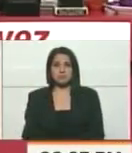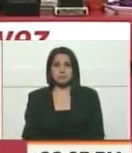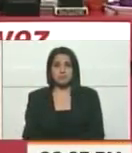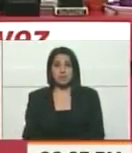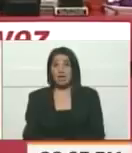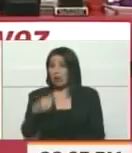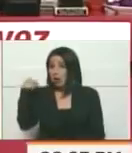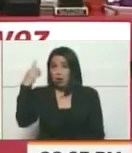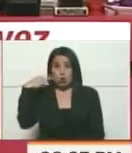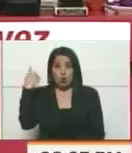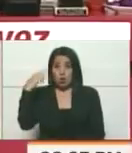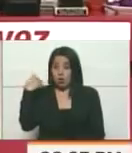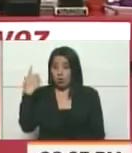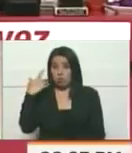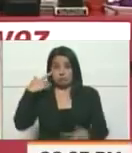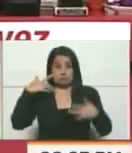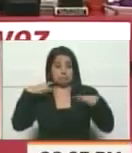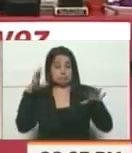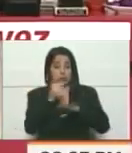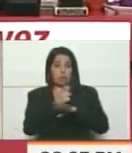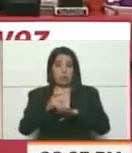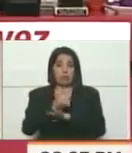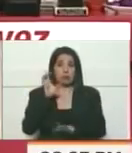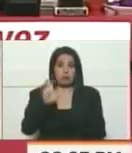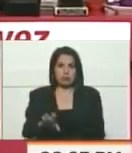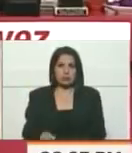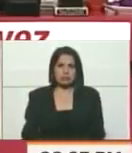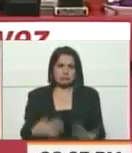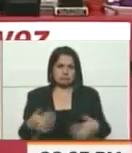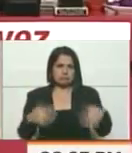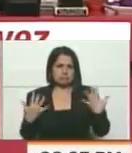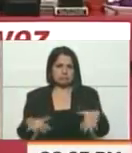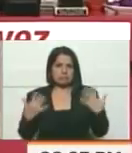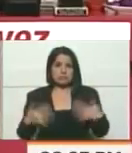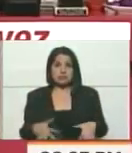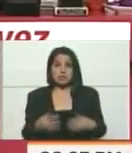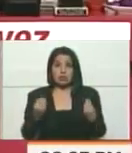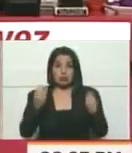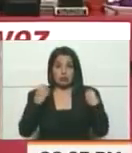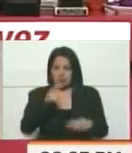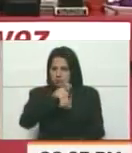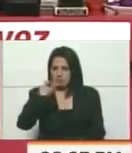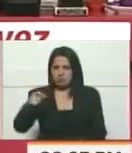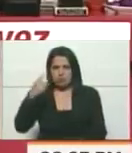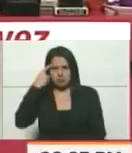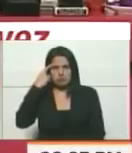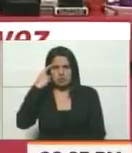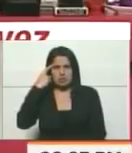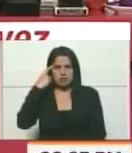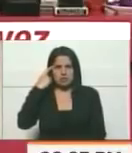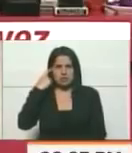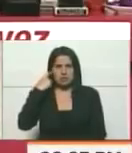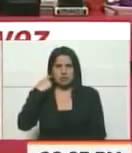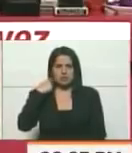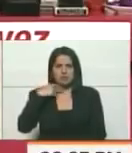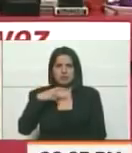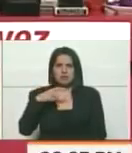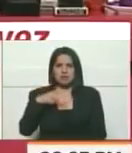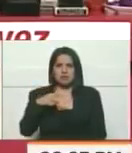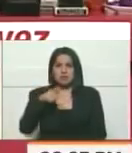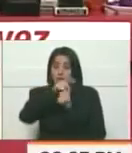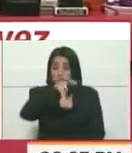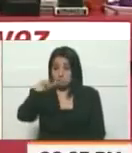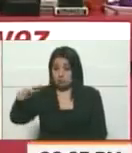Rolos de loco, ¿ah? ¿Eh? Imagínalo gobernando un país. Ahora, esa gente, mire, yo no soy... Alguien me dice que uno no debe decir eso, pero esa gente se